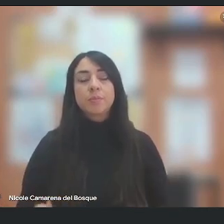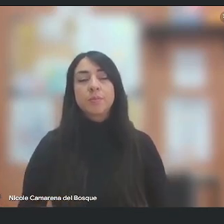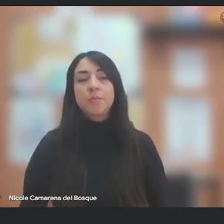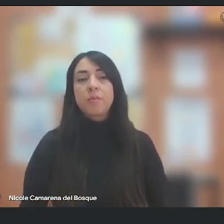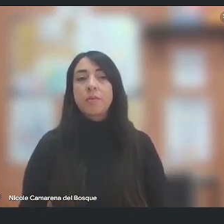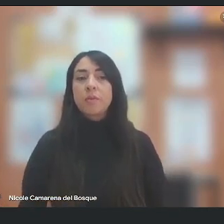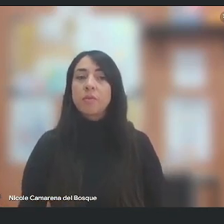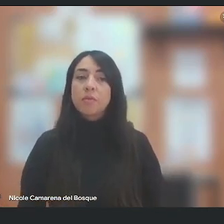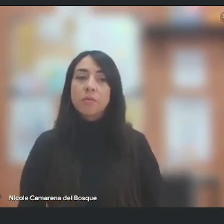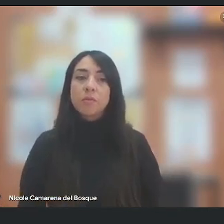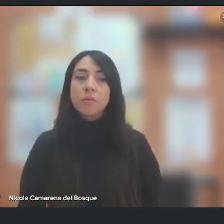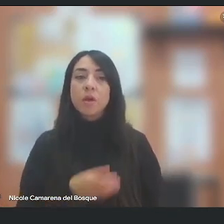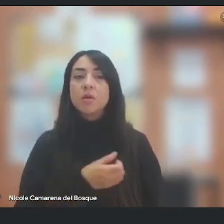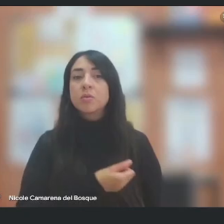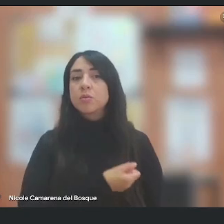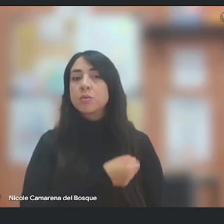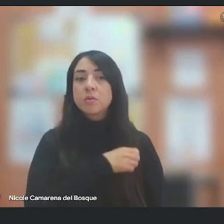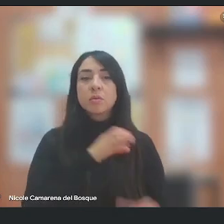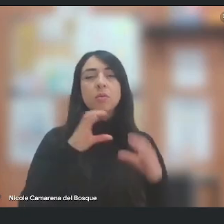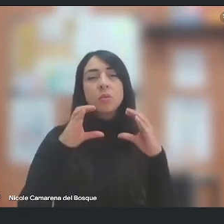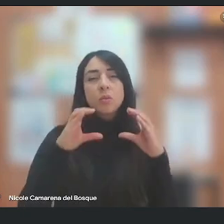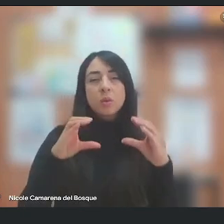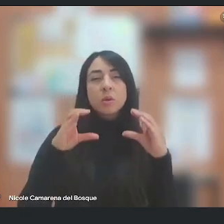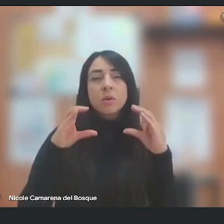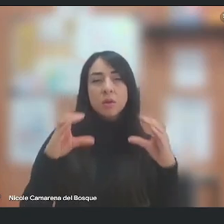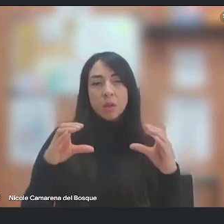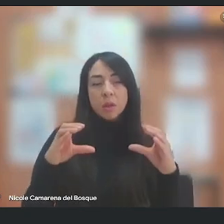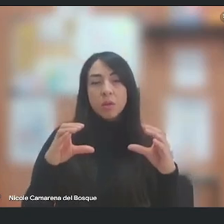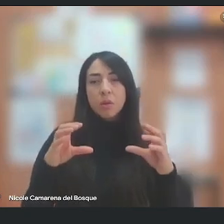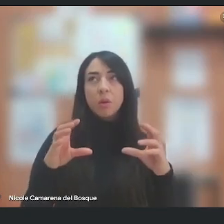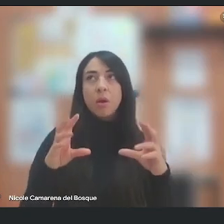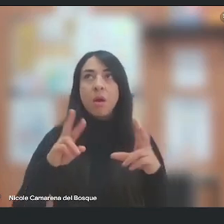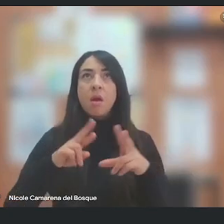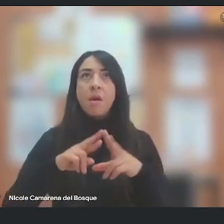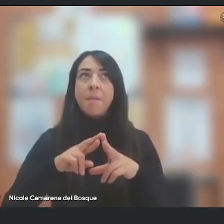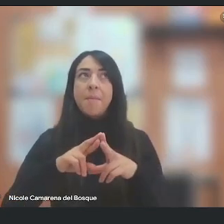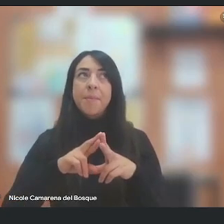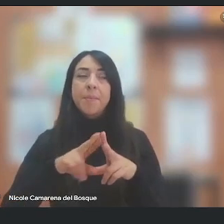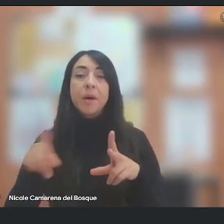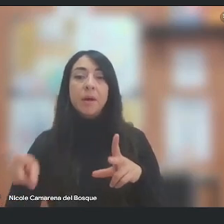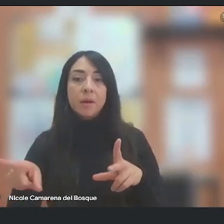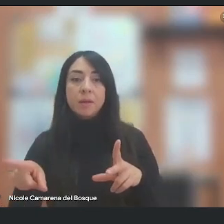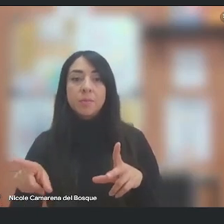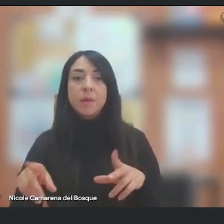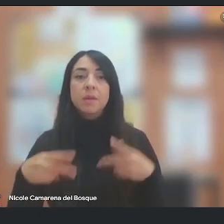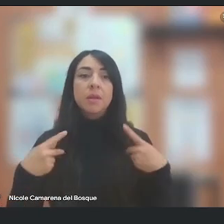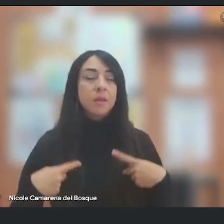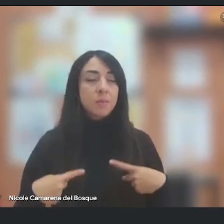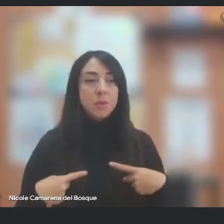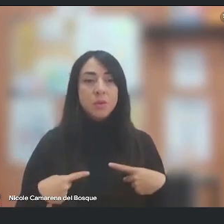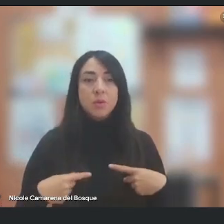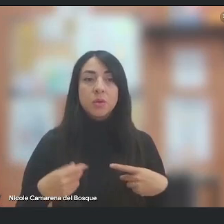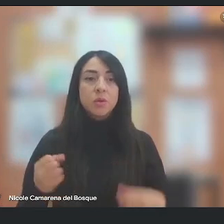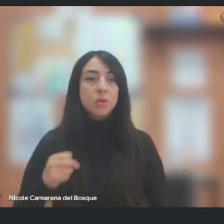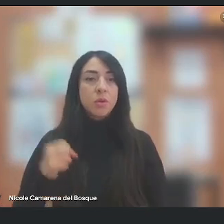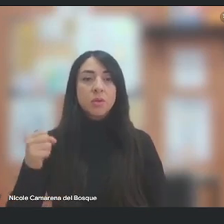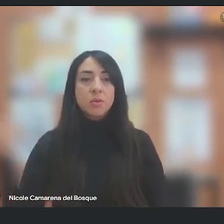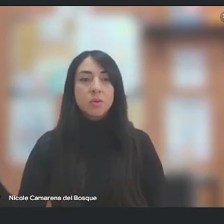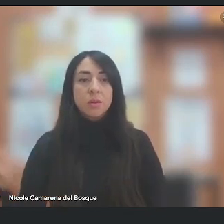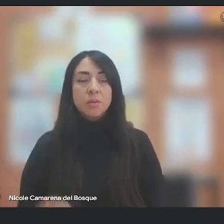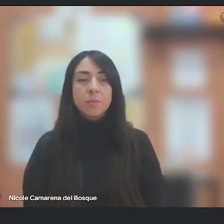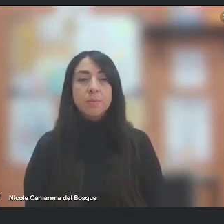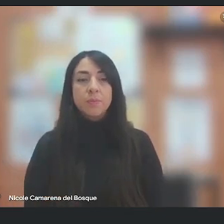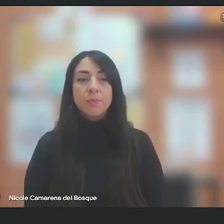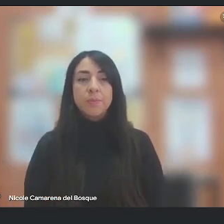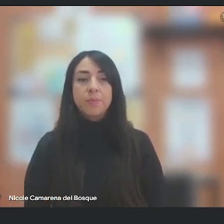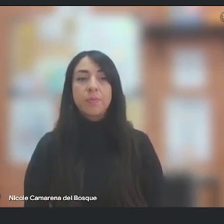pobreza, de desigualdad, incluso de violencia de género y de discriminación. Y hay que entender lo más